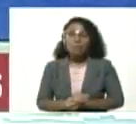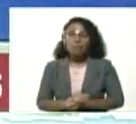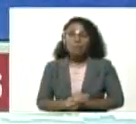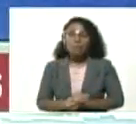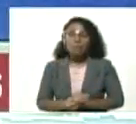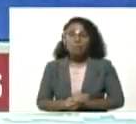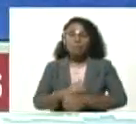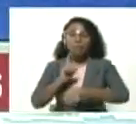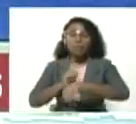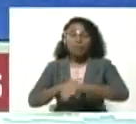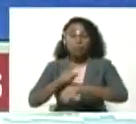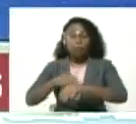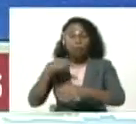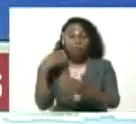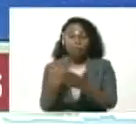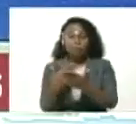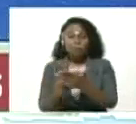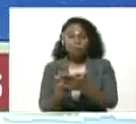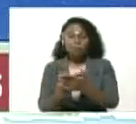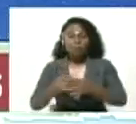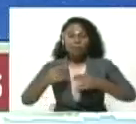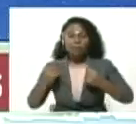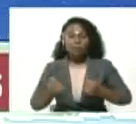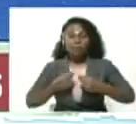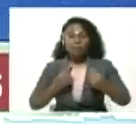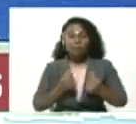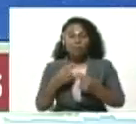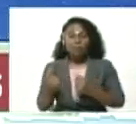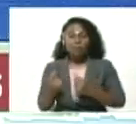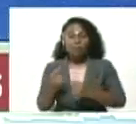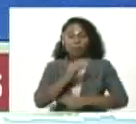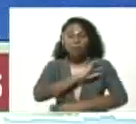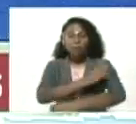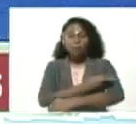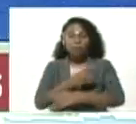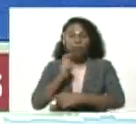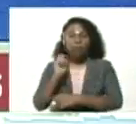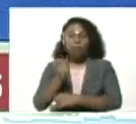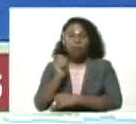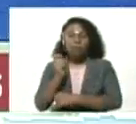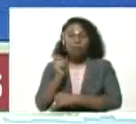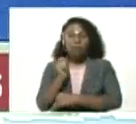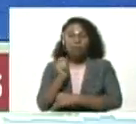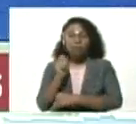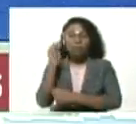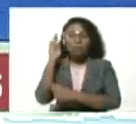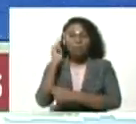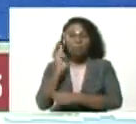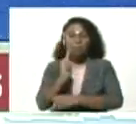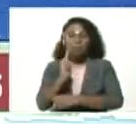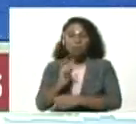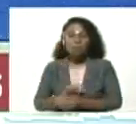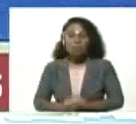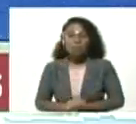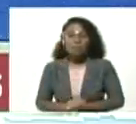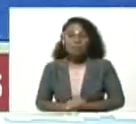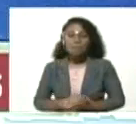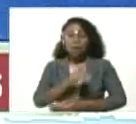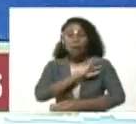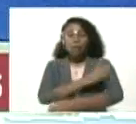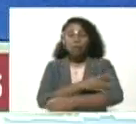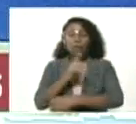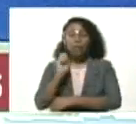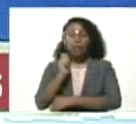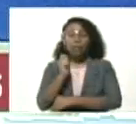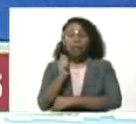tiempo real, y activando a la Fuerza de Tarea Simón Bolívar. La Fuerza de Tarea